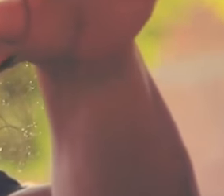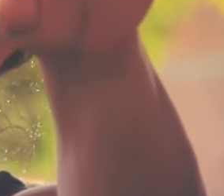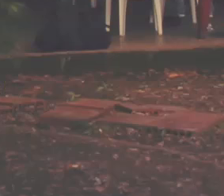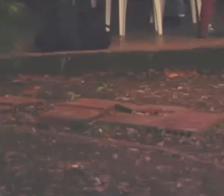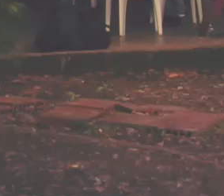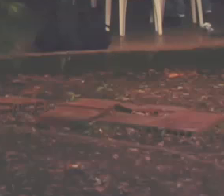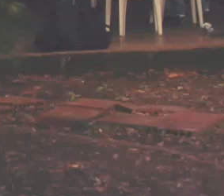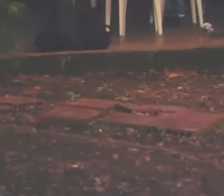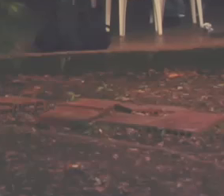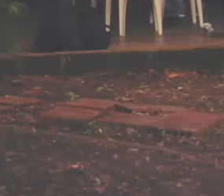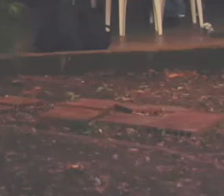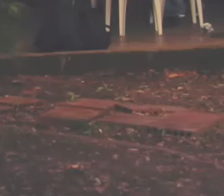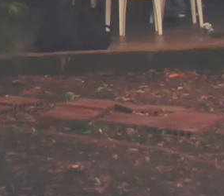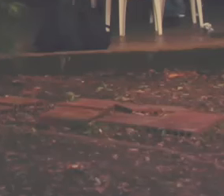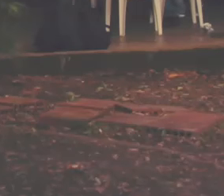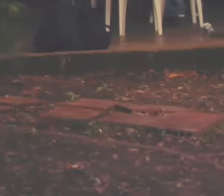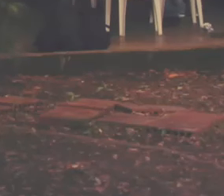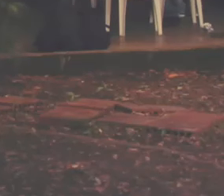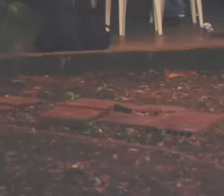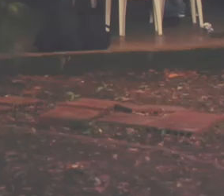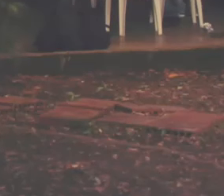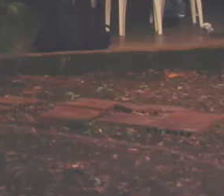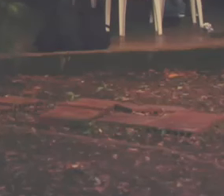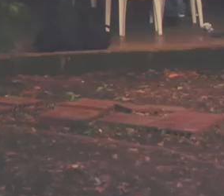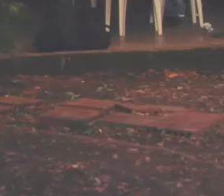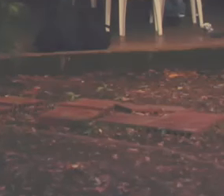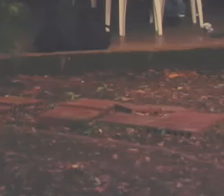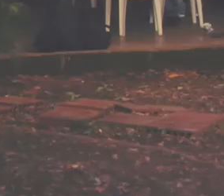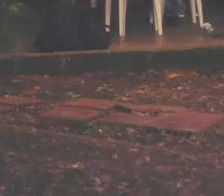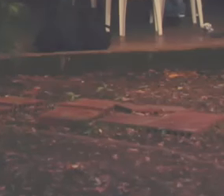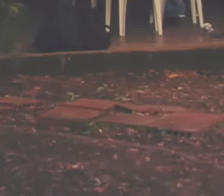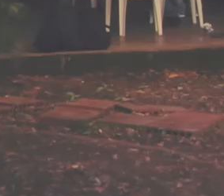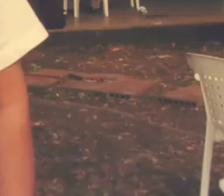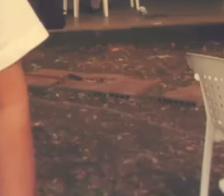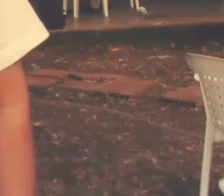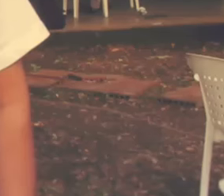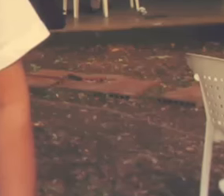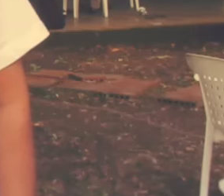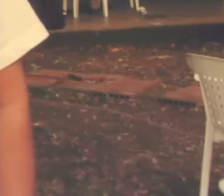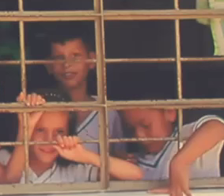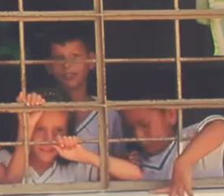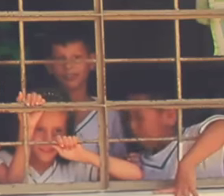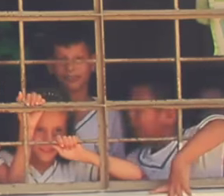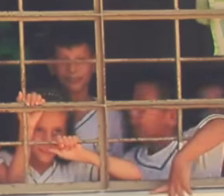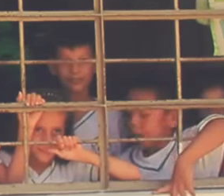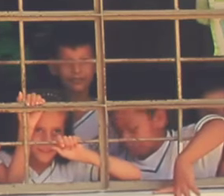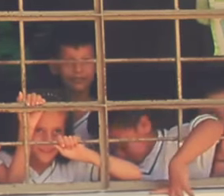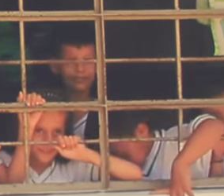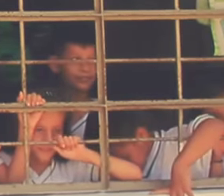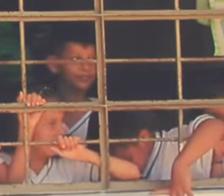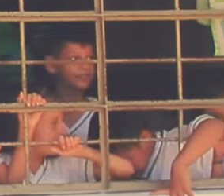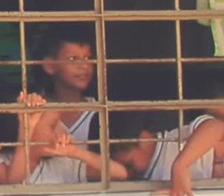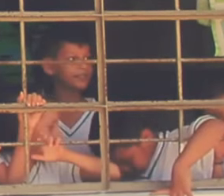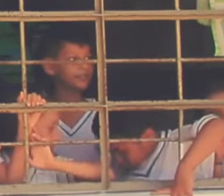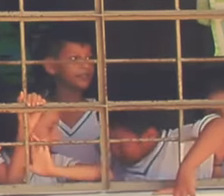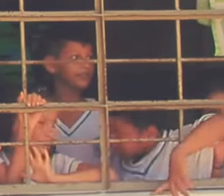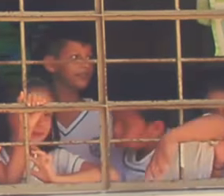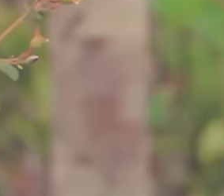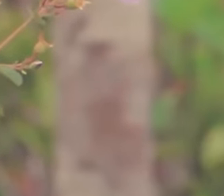es nuestra. Sí a la tranquilidad de nuestro municipio y de nuestra región. La paz es colombiana. Vota sí